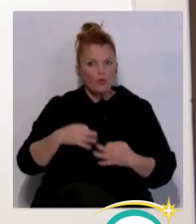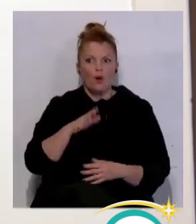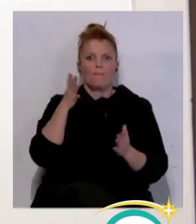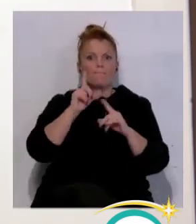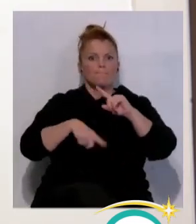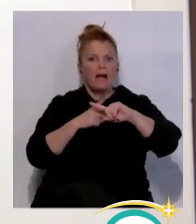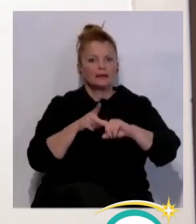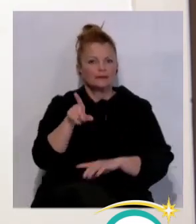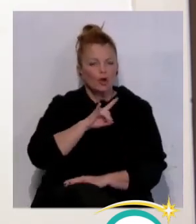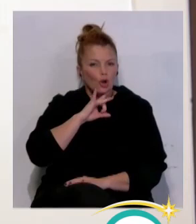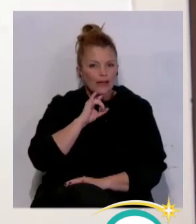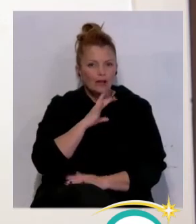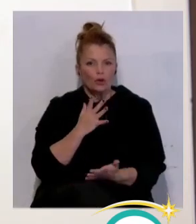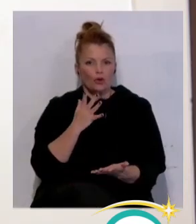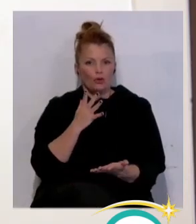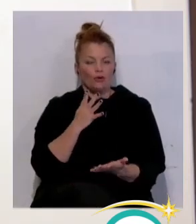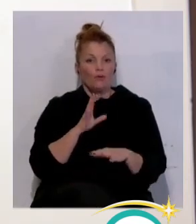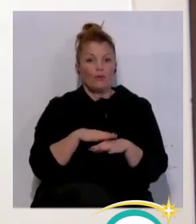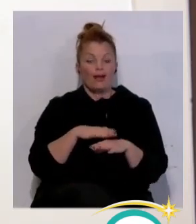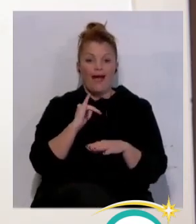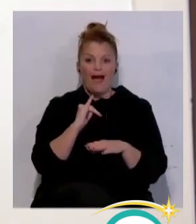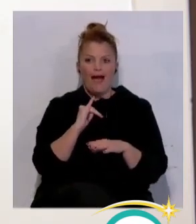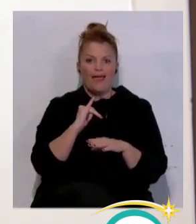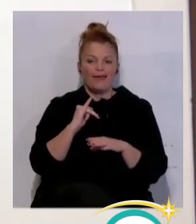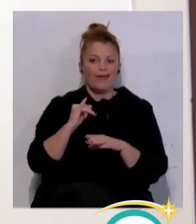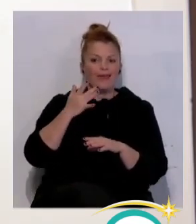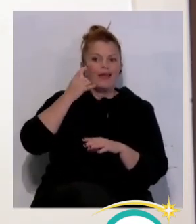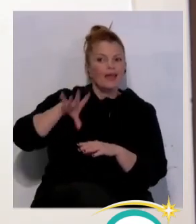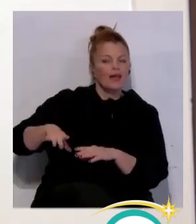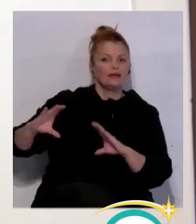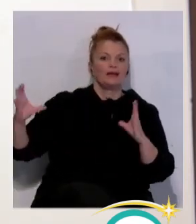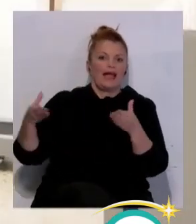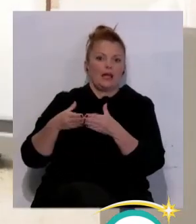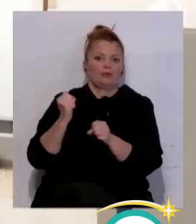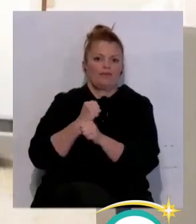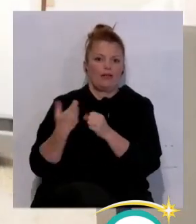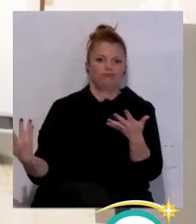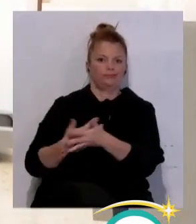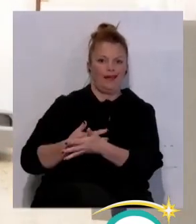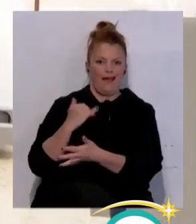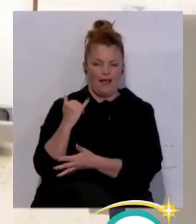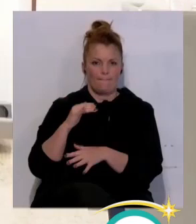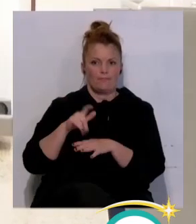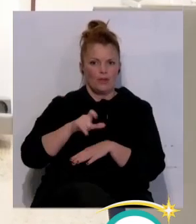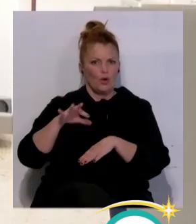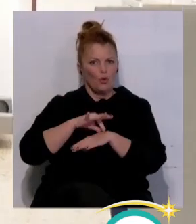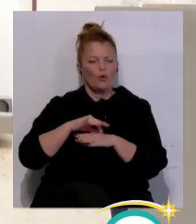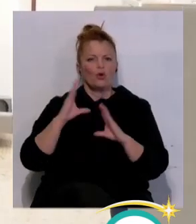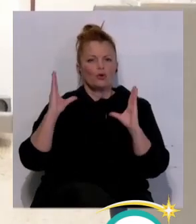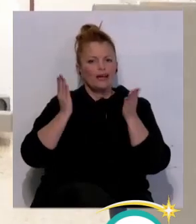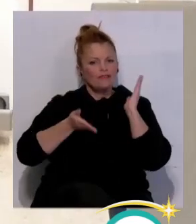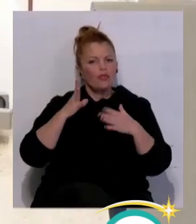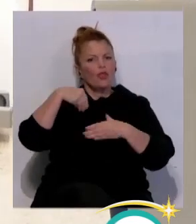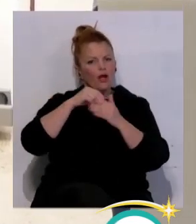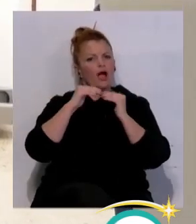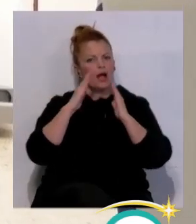con el trabajo que realizan, porque detrás hay un equipo cohesionado. Hay un grupo de pacientes que siguen la rehabilitación en casa con